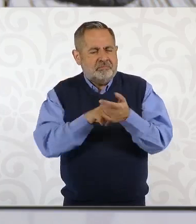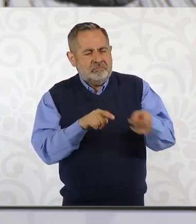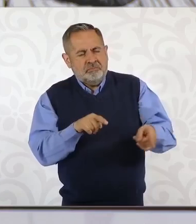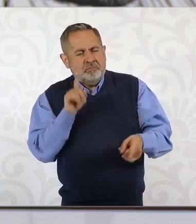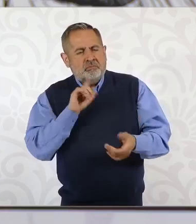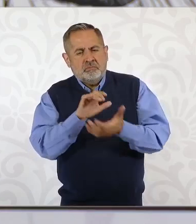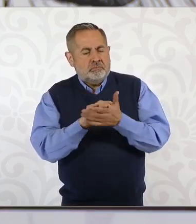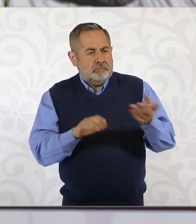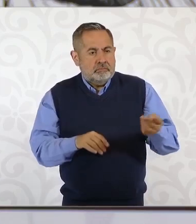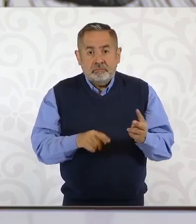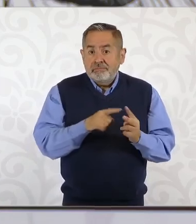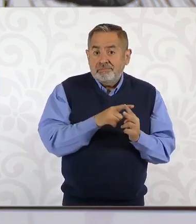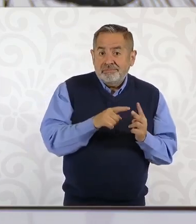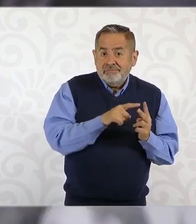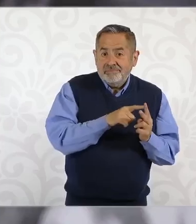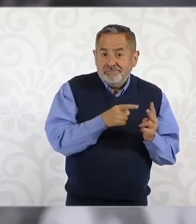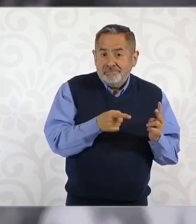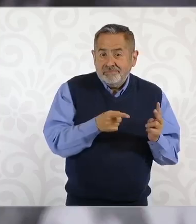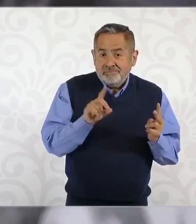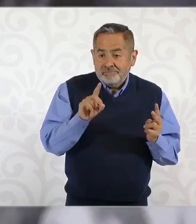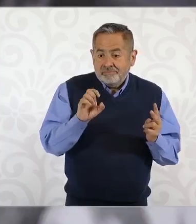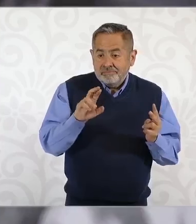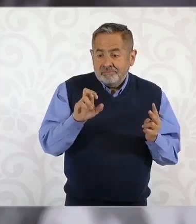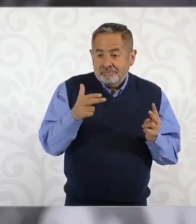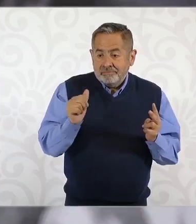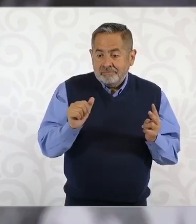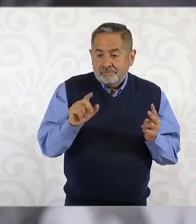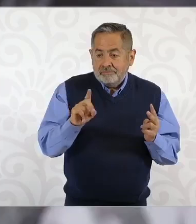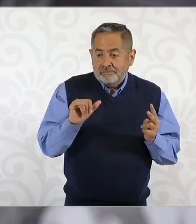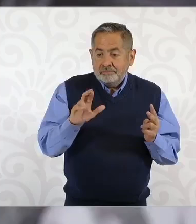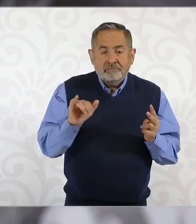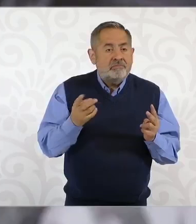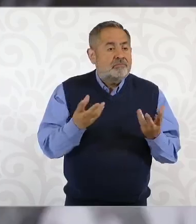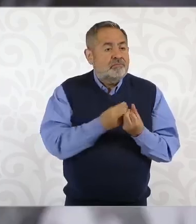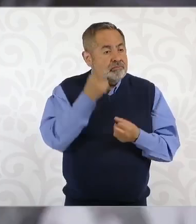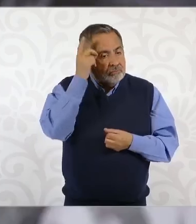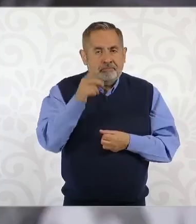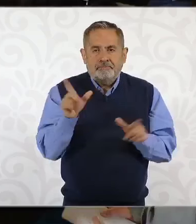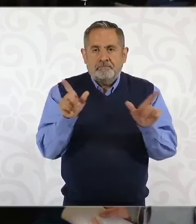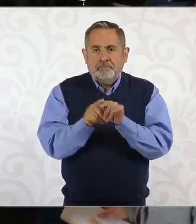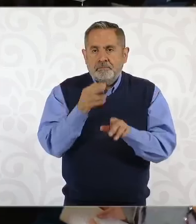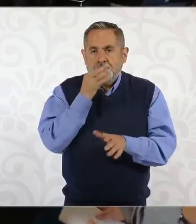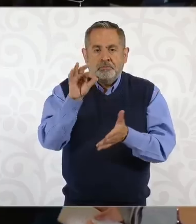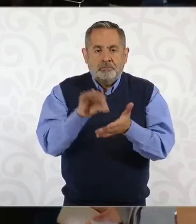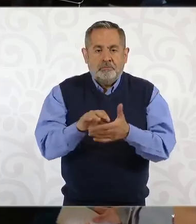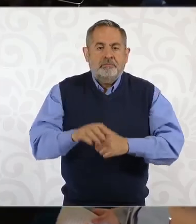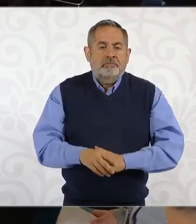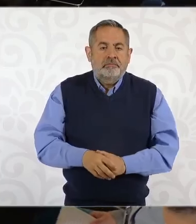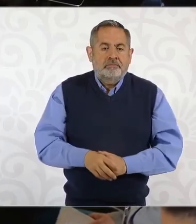diario. Entonces, vamos a dejarlo ahí y que saquen sus conclusiones. ¿Hay que tenerles miedo?